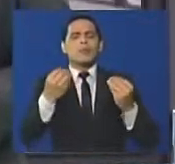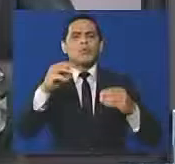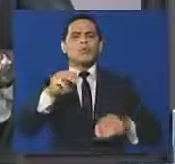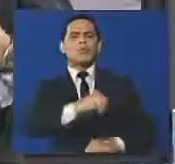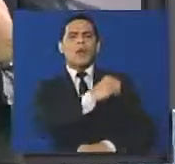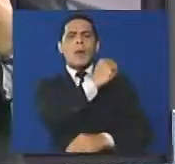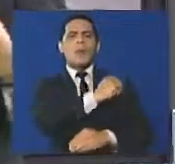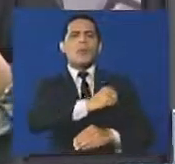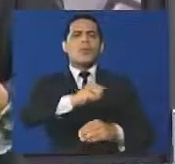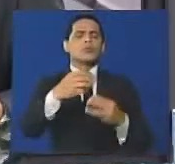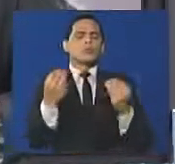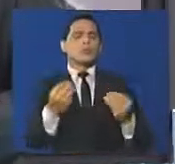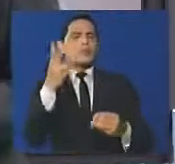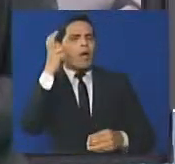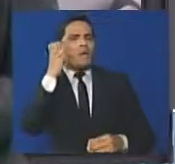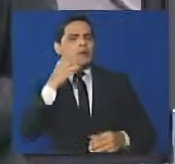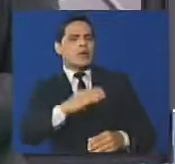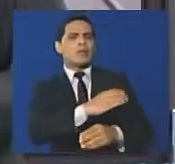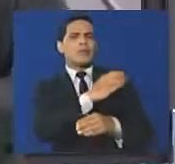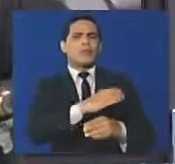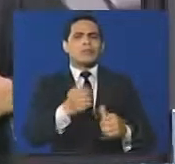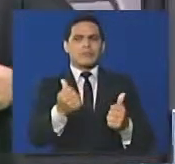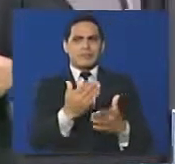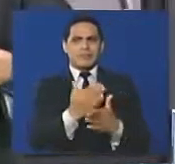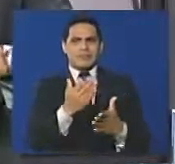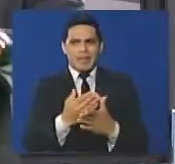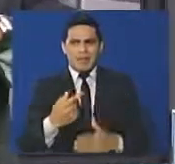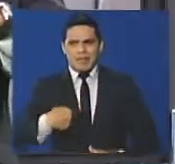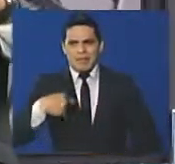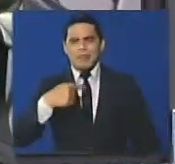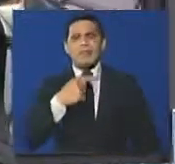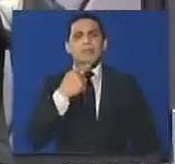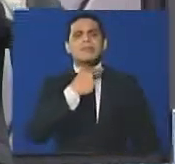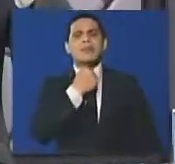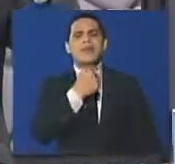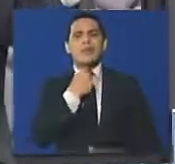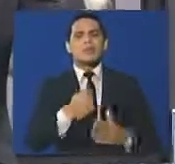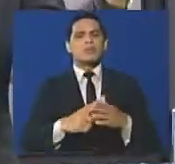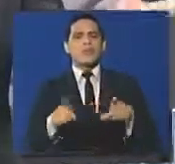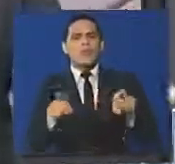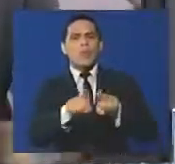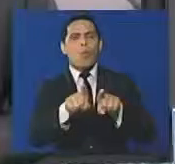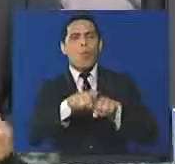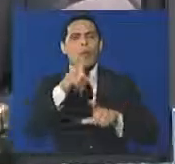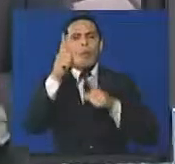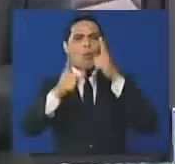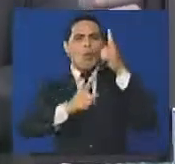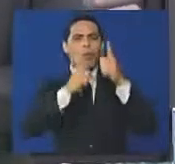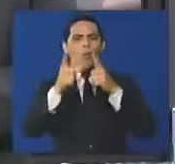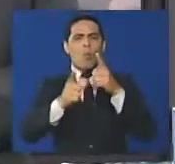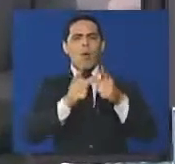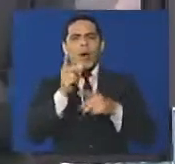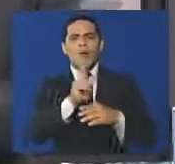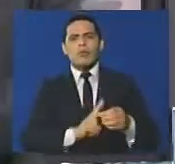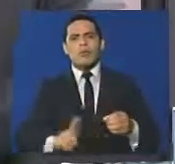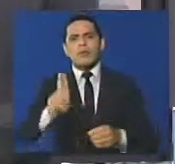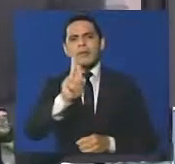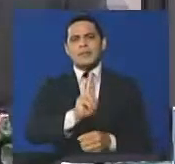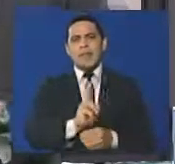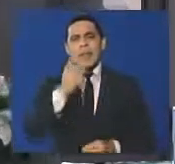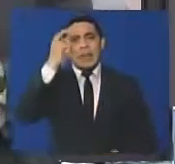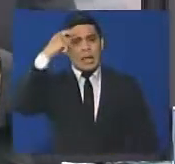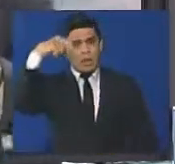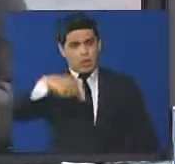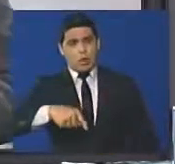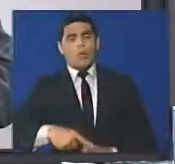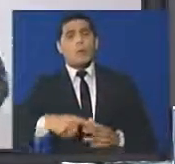estoy absolutamente ganado a eso que ha sido denominado el lenguaje universal. En el día de hoy